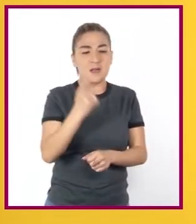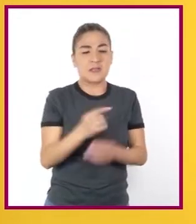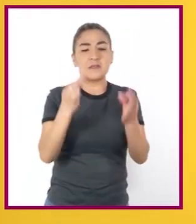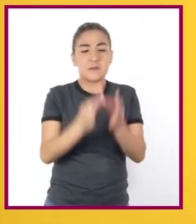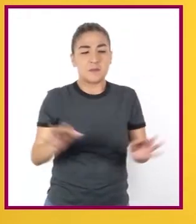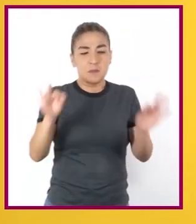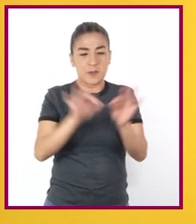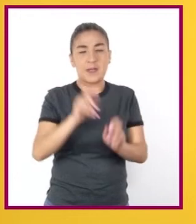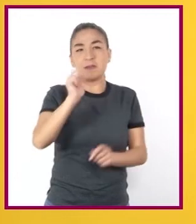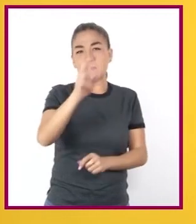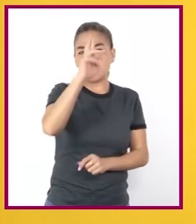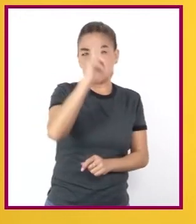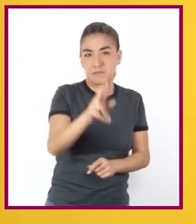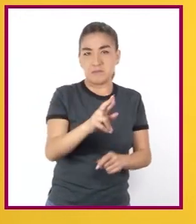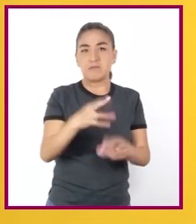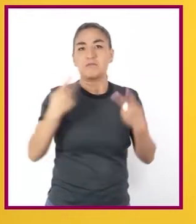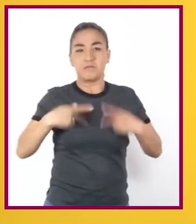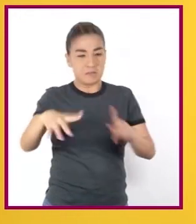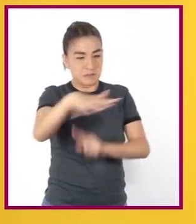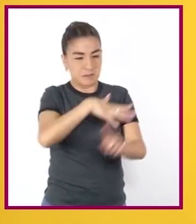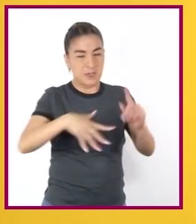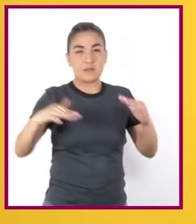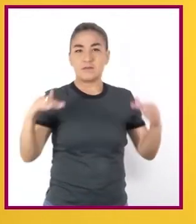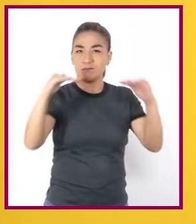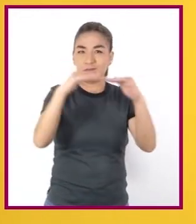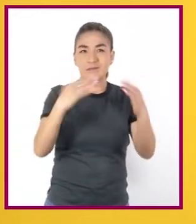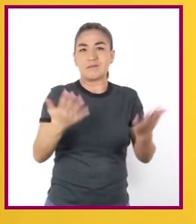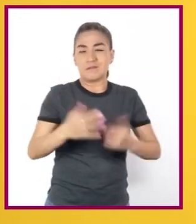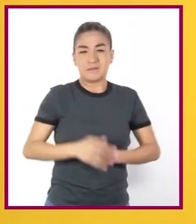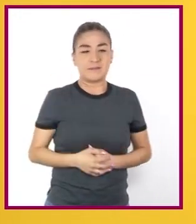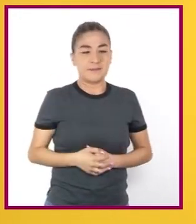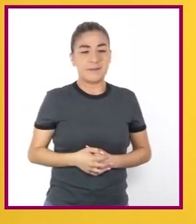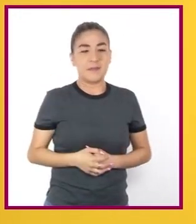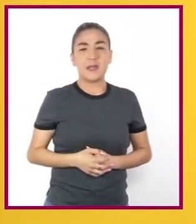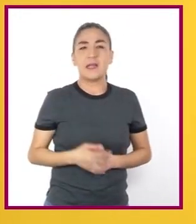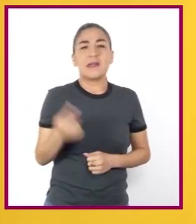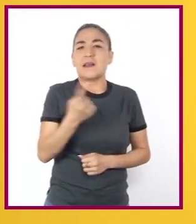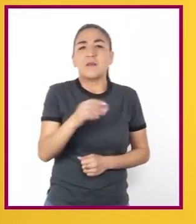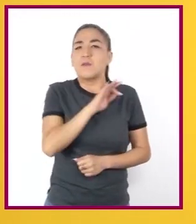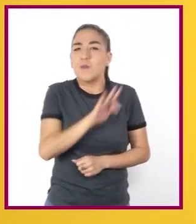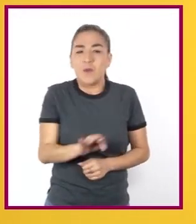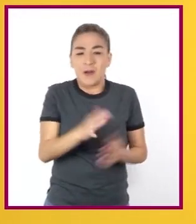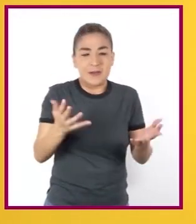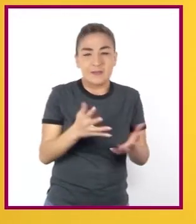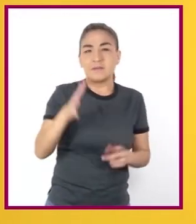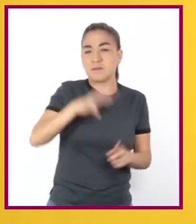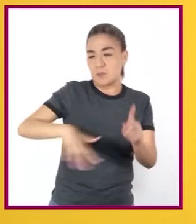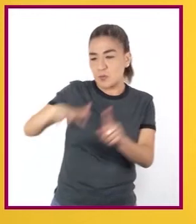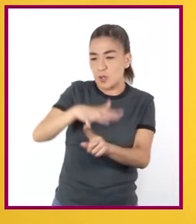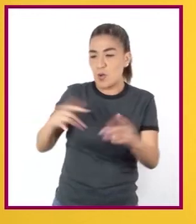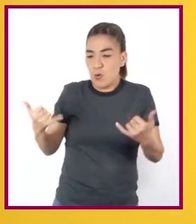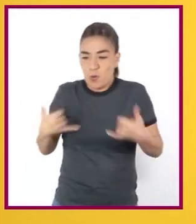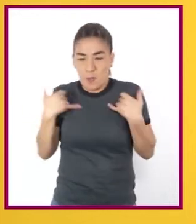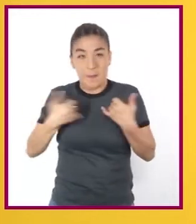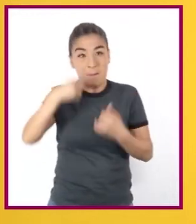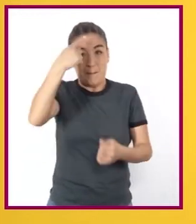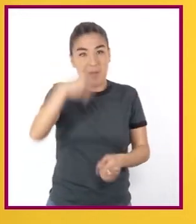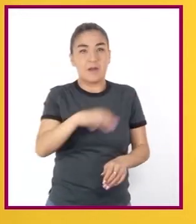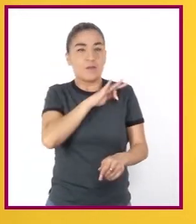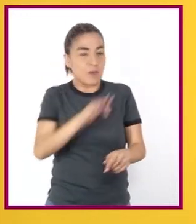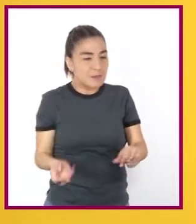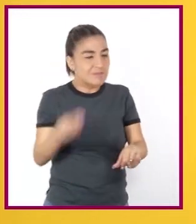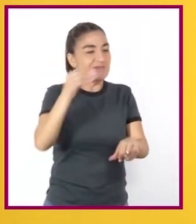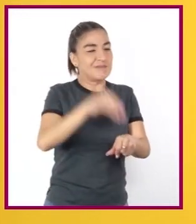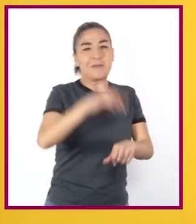del mundo se respete la igualdad? ¿Qué pueden hacer las y los jóvenes para contribuir